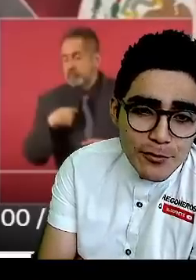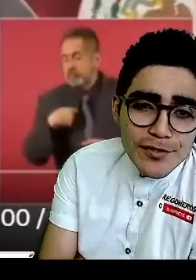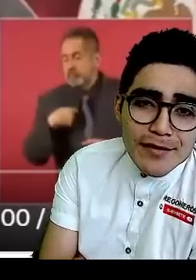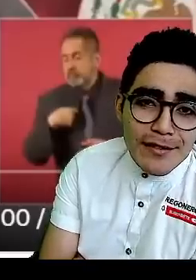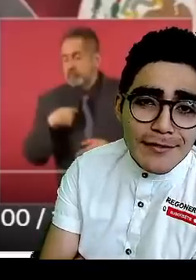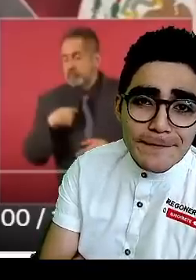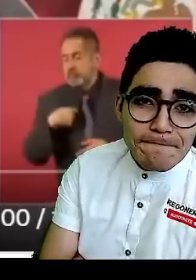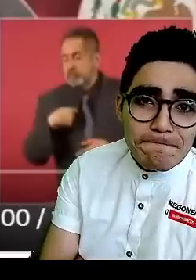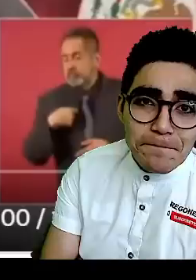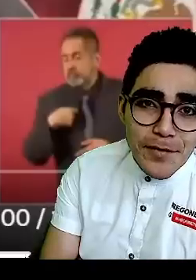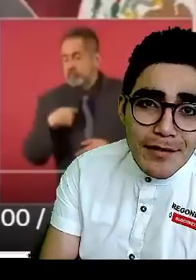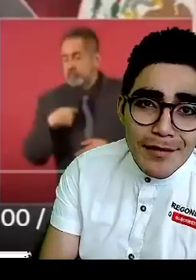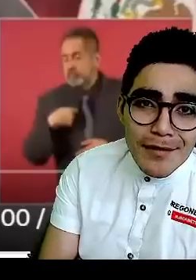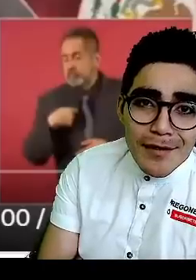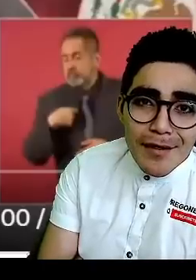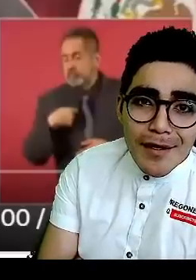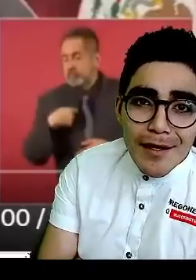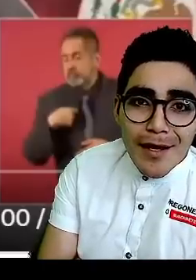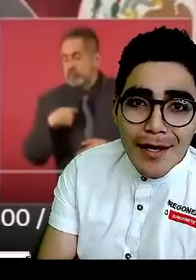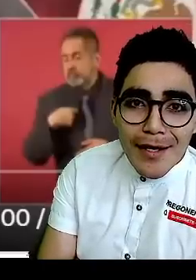si quieren ir vayan ustedes